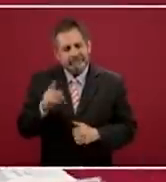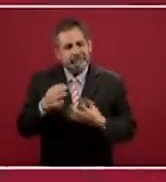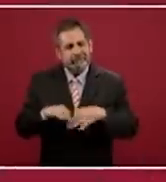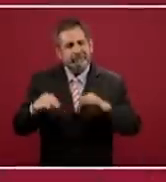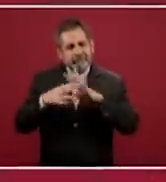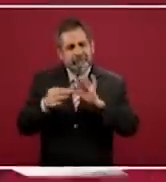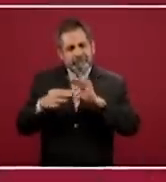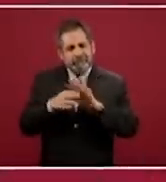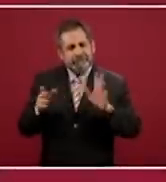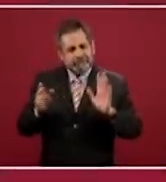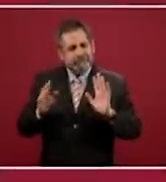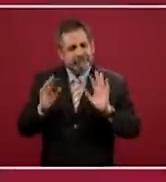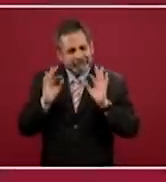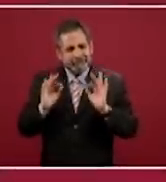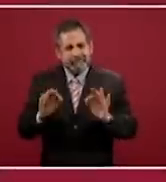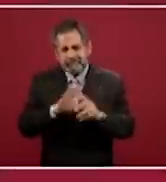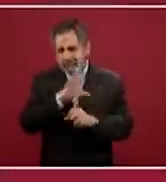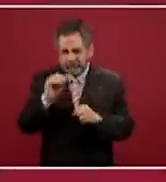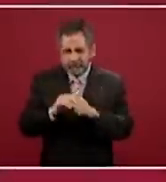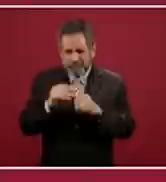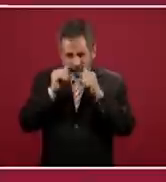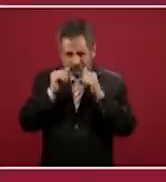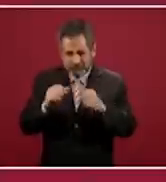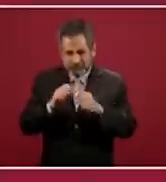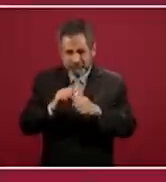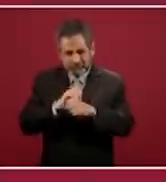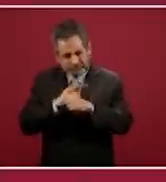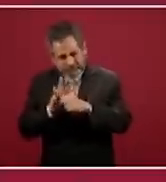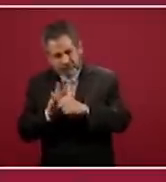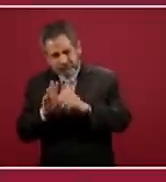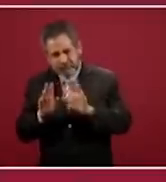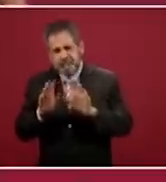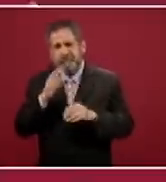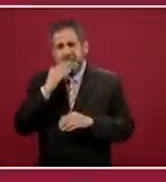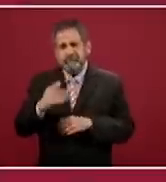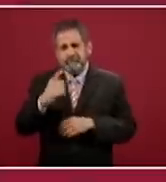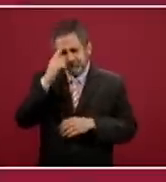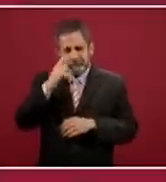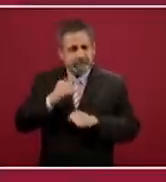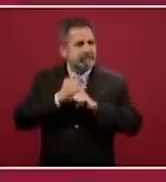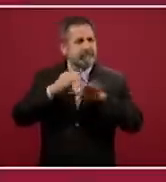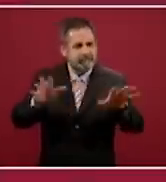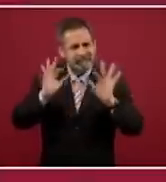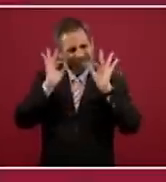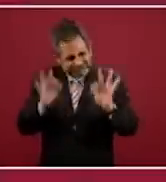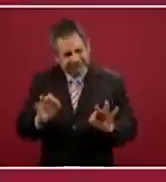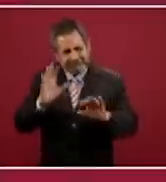importante darle todo el tiempo al coronavirus para que no haya desinformación,